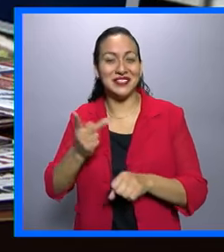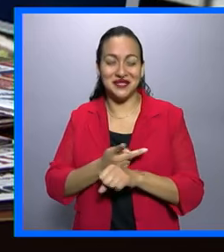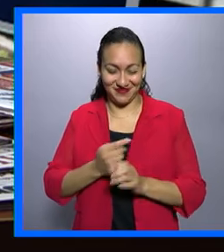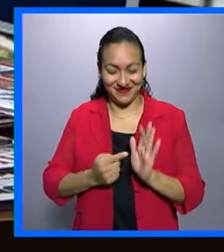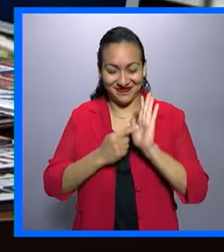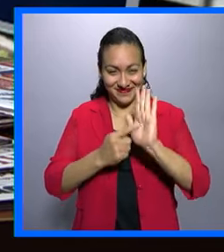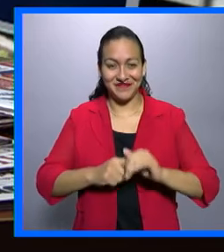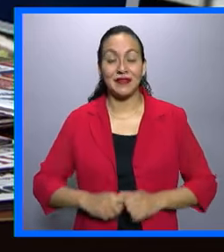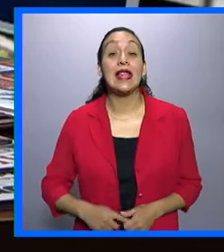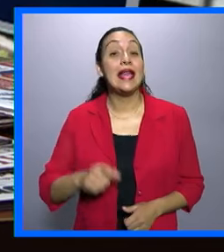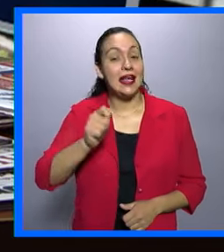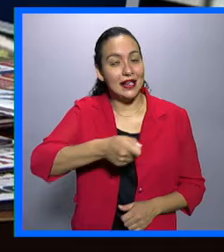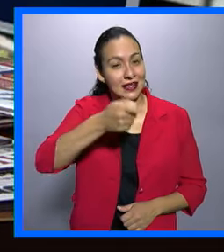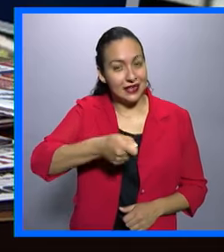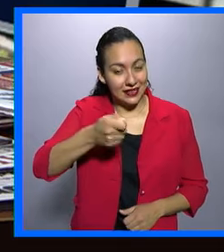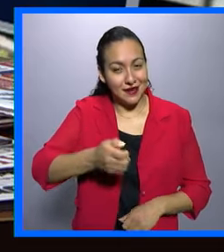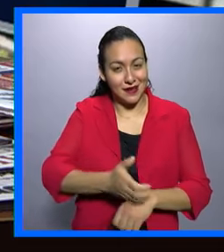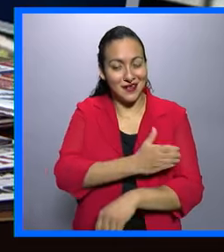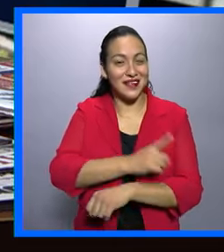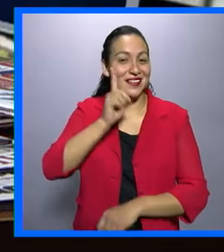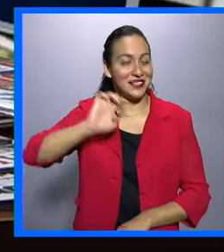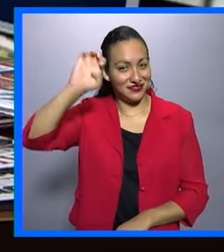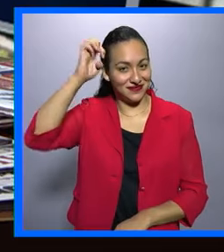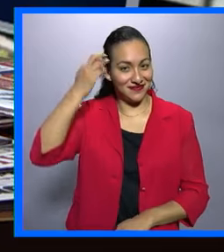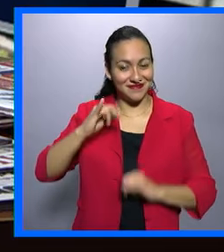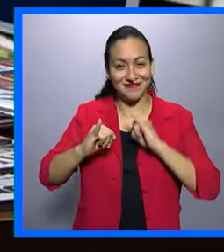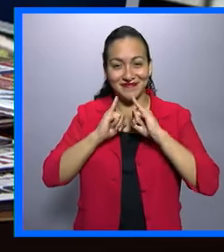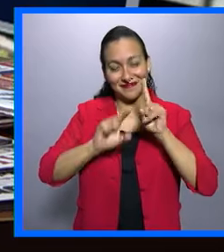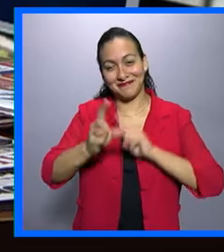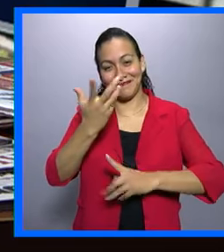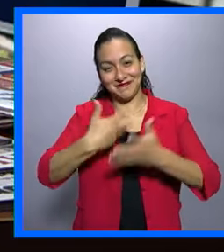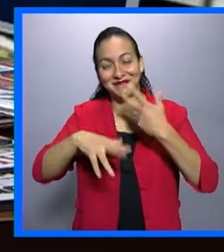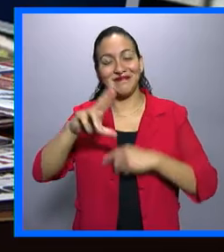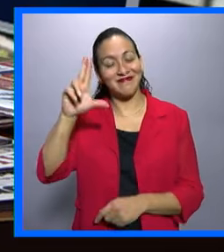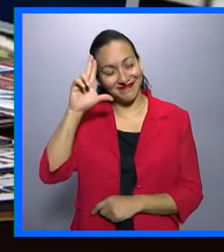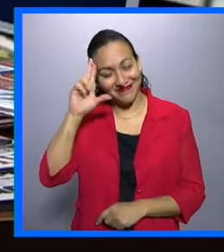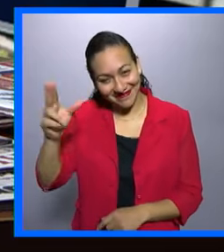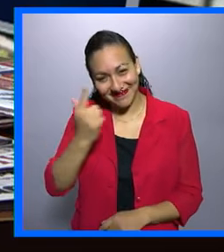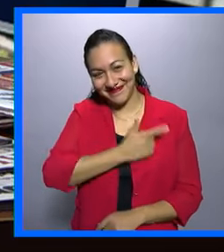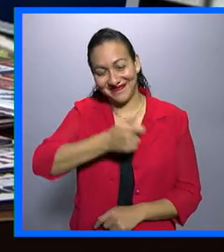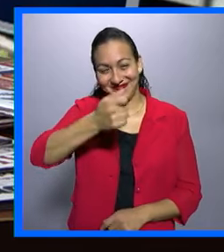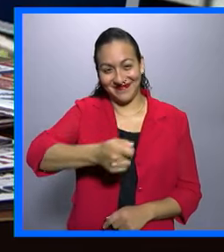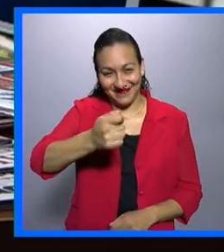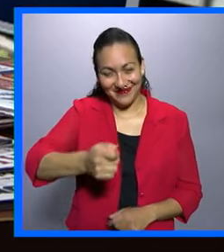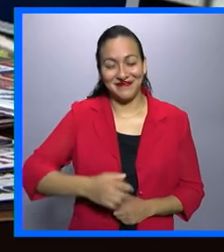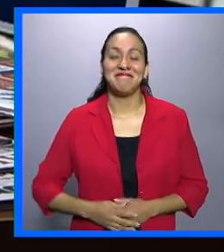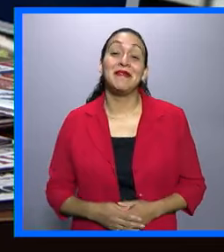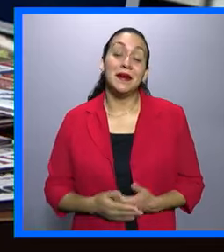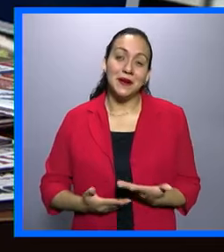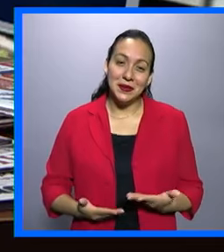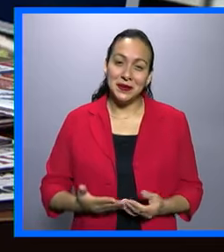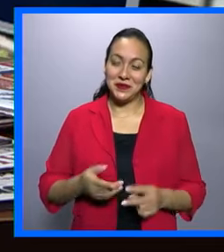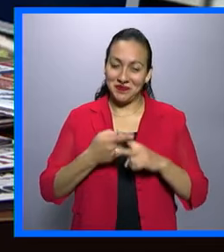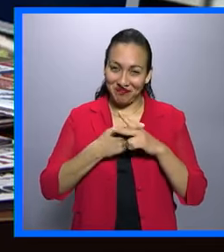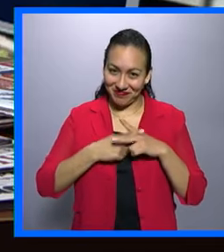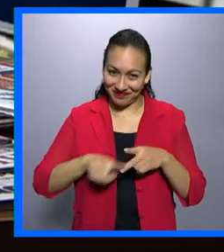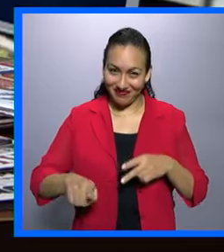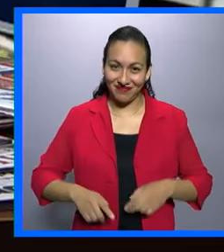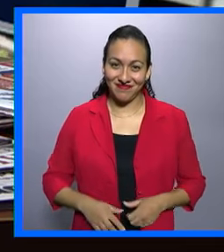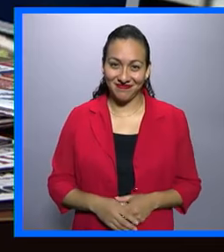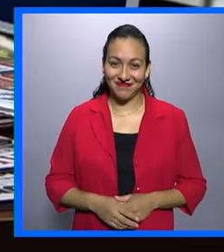semana. Por supuesto, saludamos a mi compañera Eusiri Rostro en la interpretación en lengua de señas mexicana. Vámonos con todas